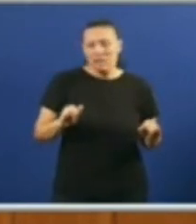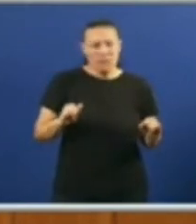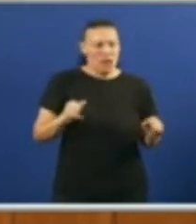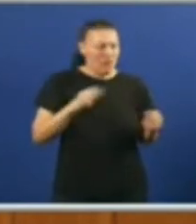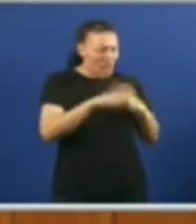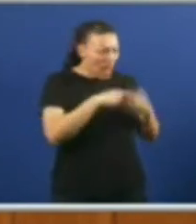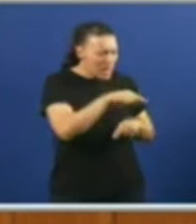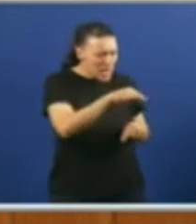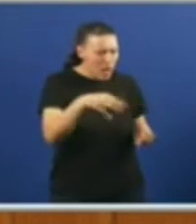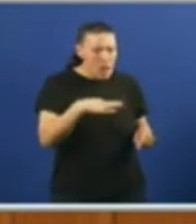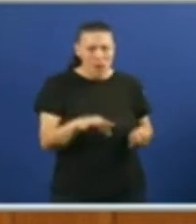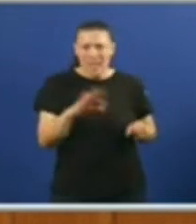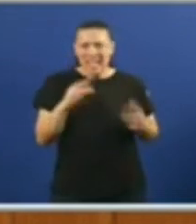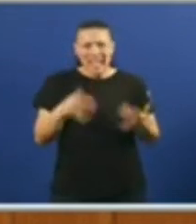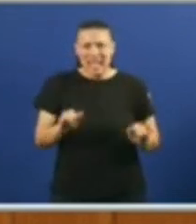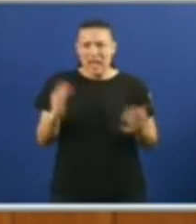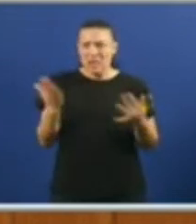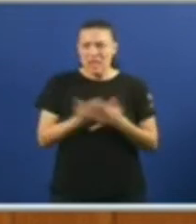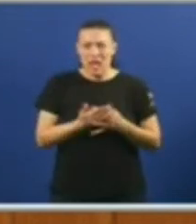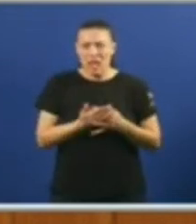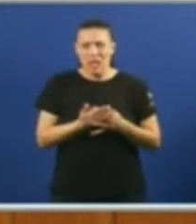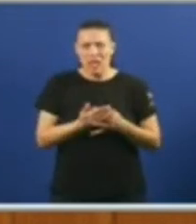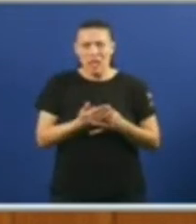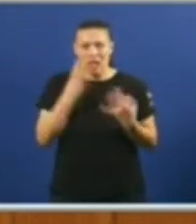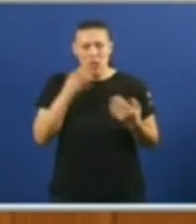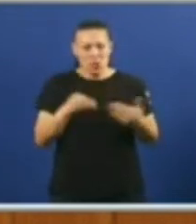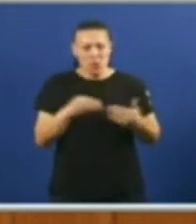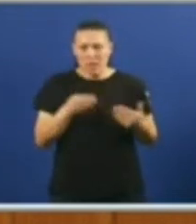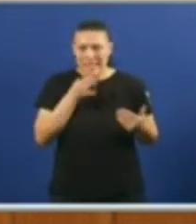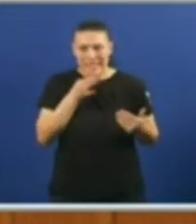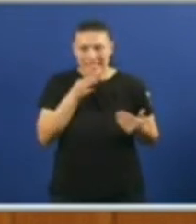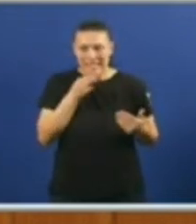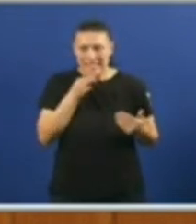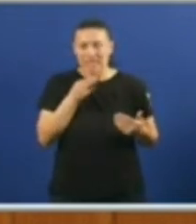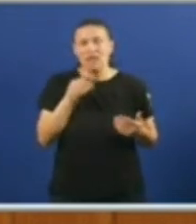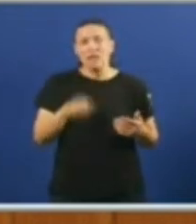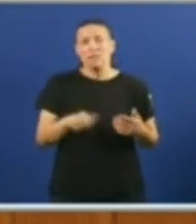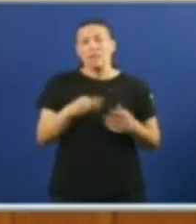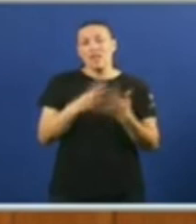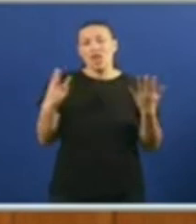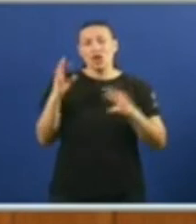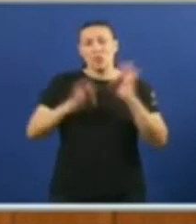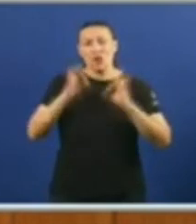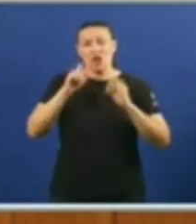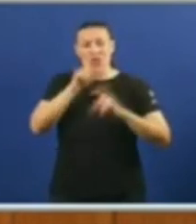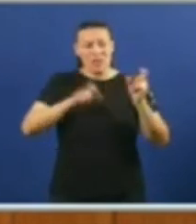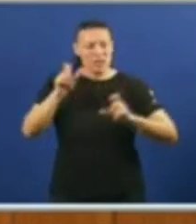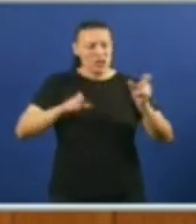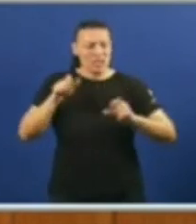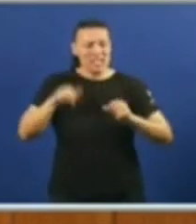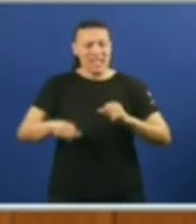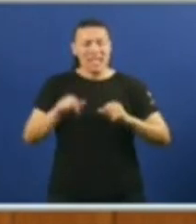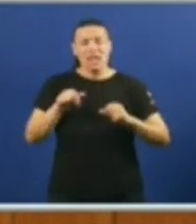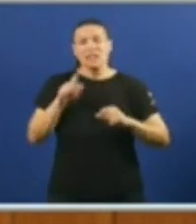que potencialmente deberían de ser usuarias. Temos no noso país un 18% da poboación que